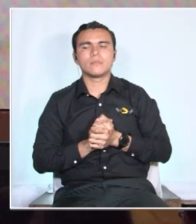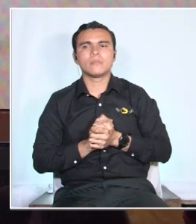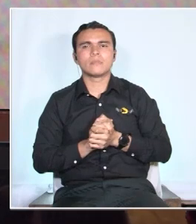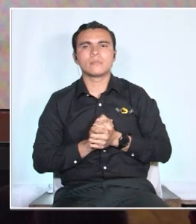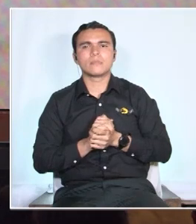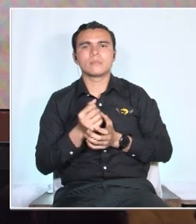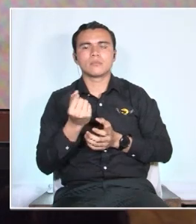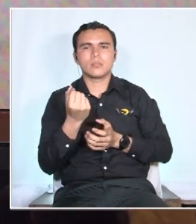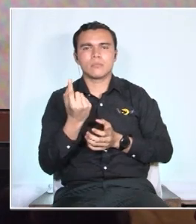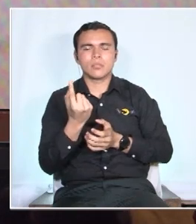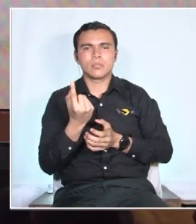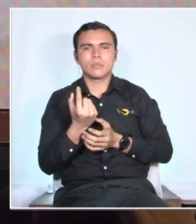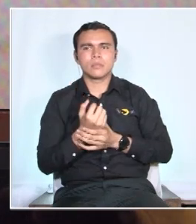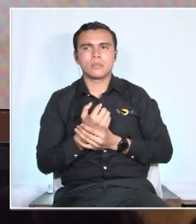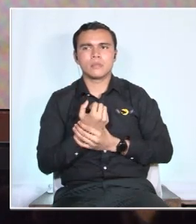20.